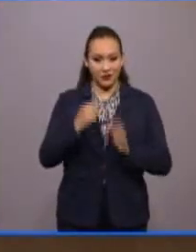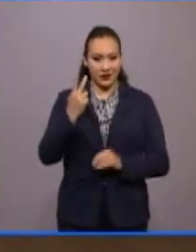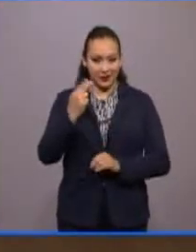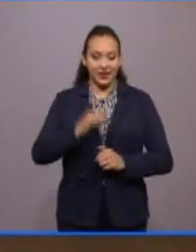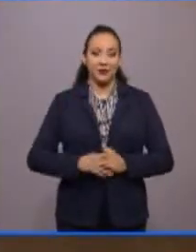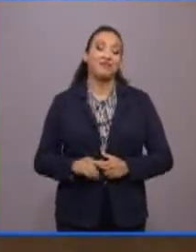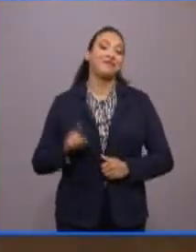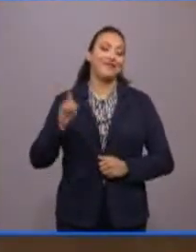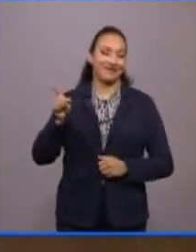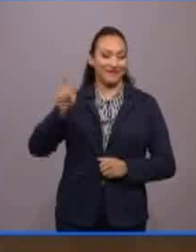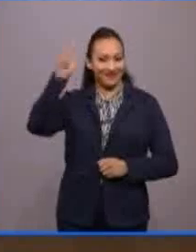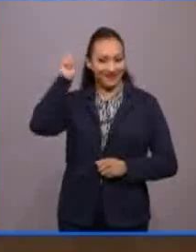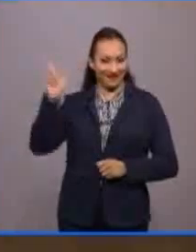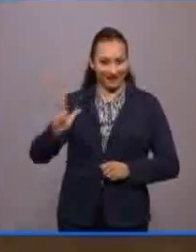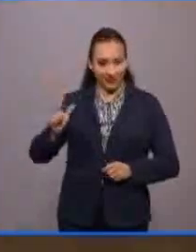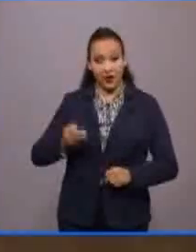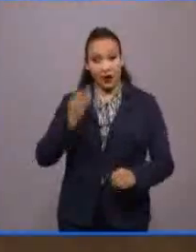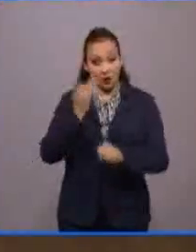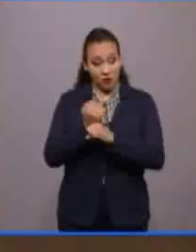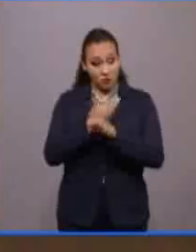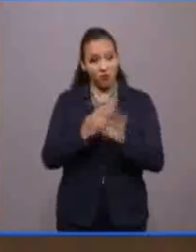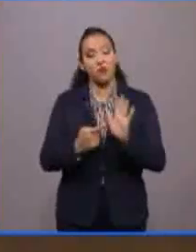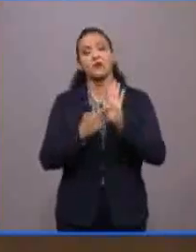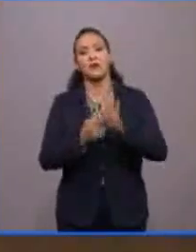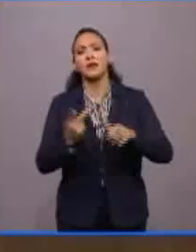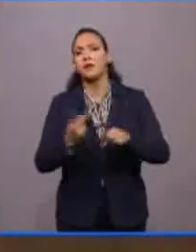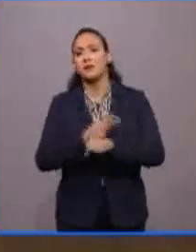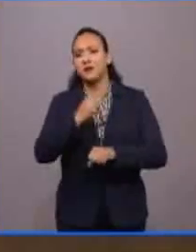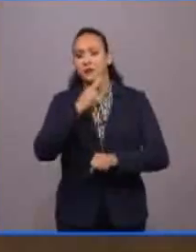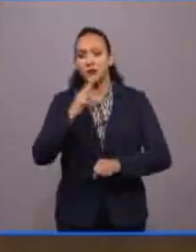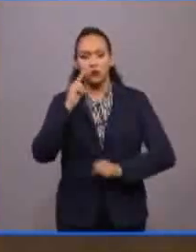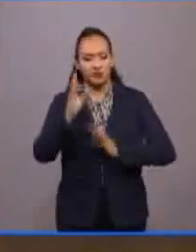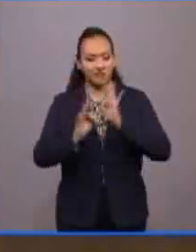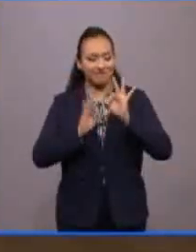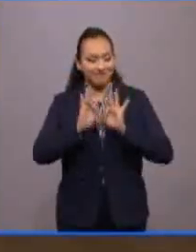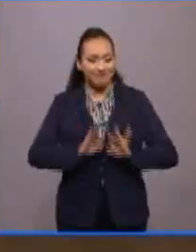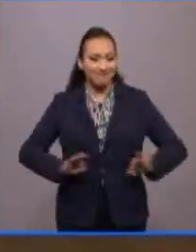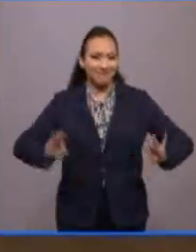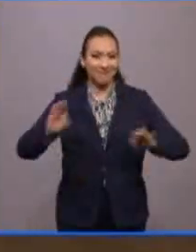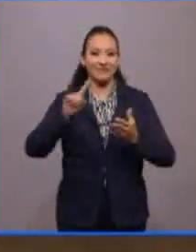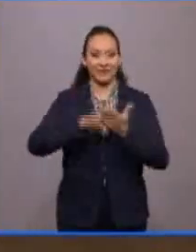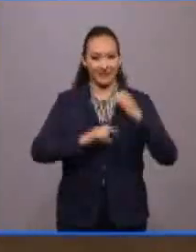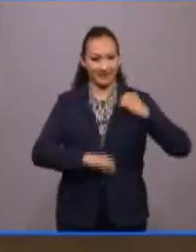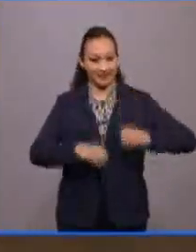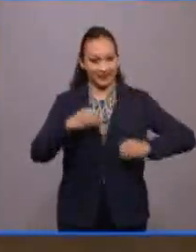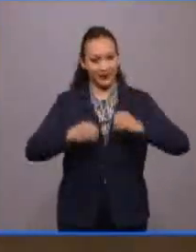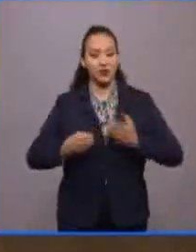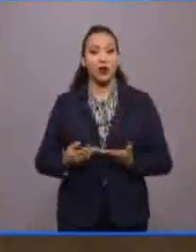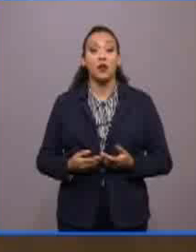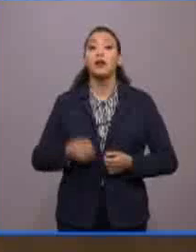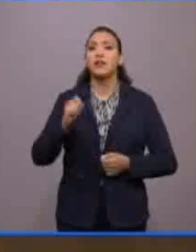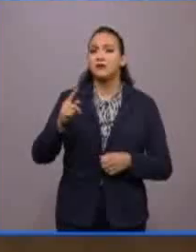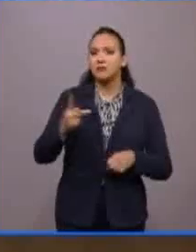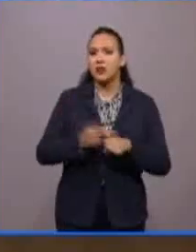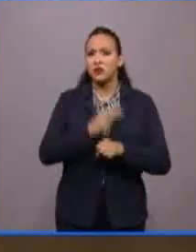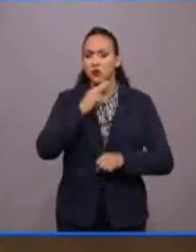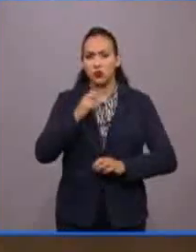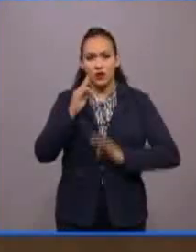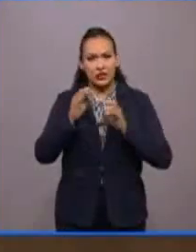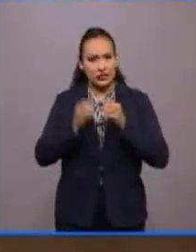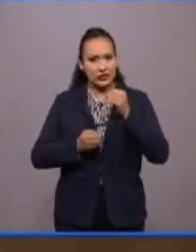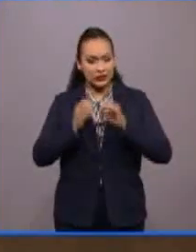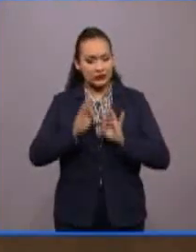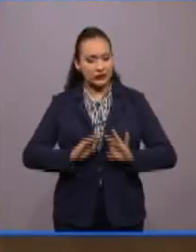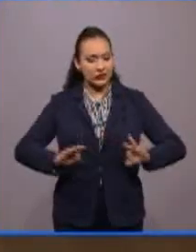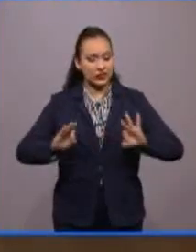2025. Soy Lorena Sánchez Cabrera y tendré el gusto de compartirle la información más reciente del Poder Judicial de la Federación, así como las noticias